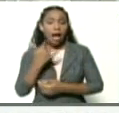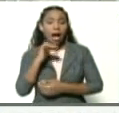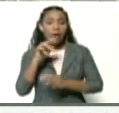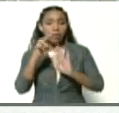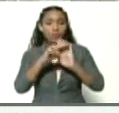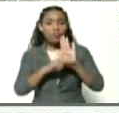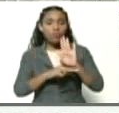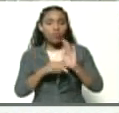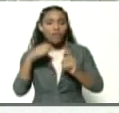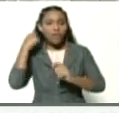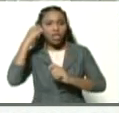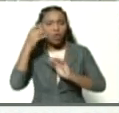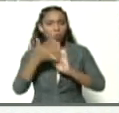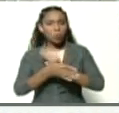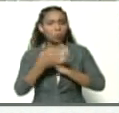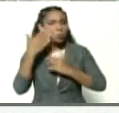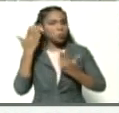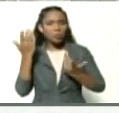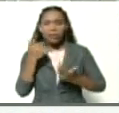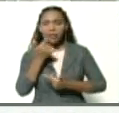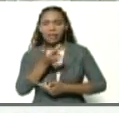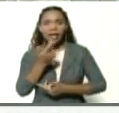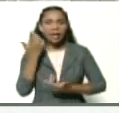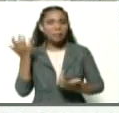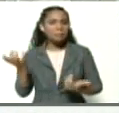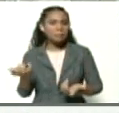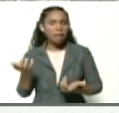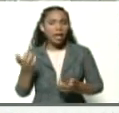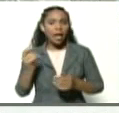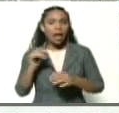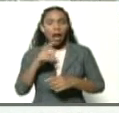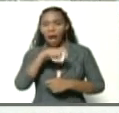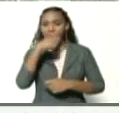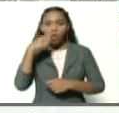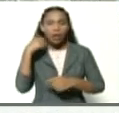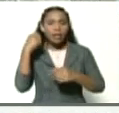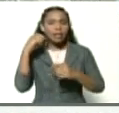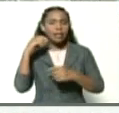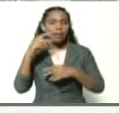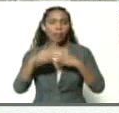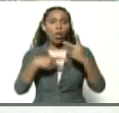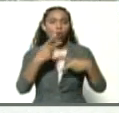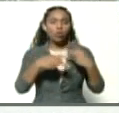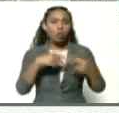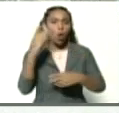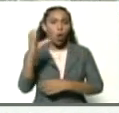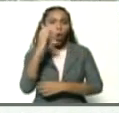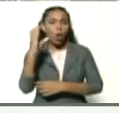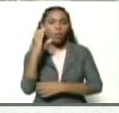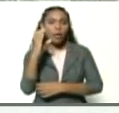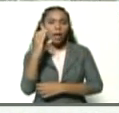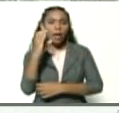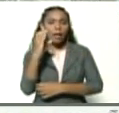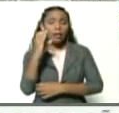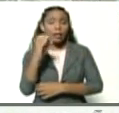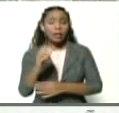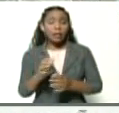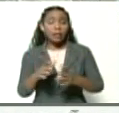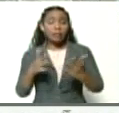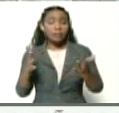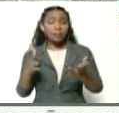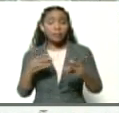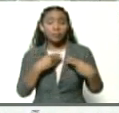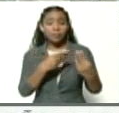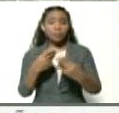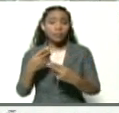videos donde decían que la droga se produce en Colombia, la trasladan por los caminos